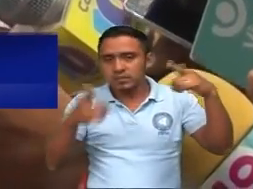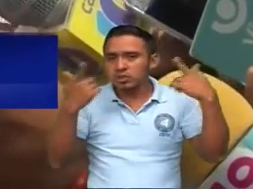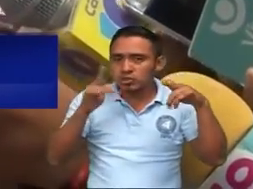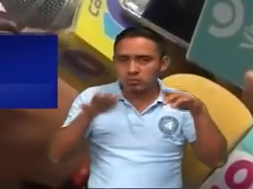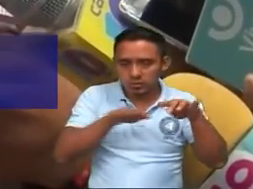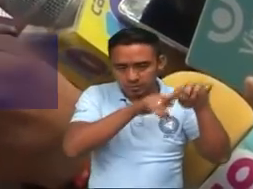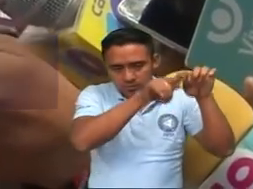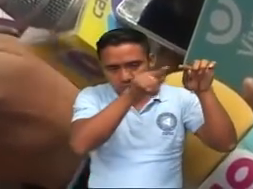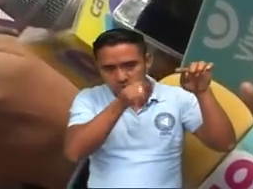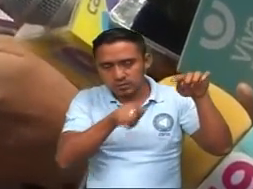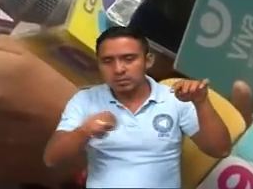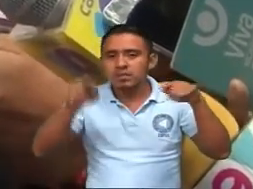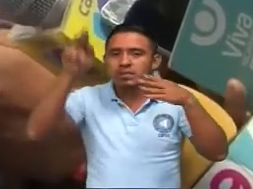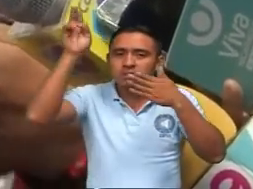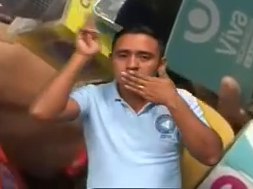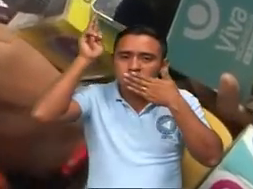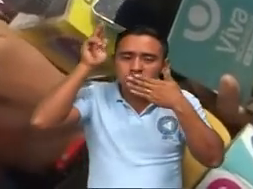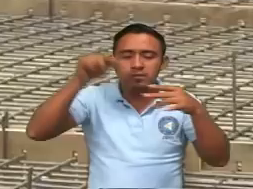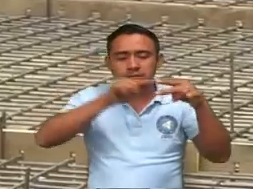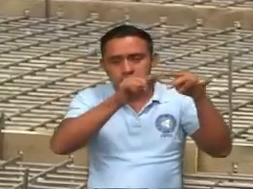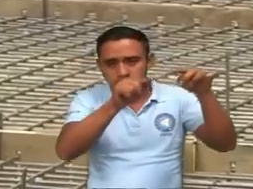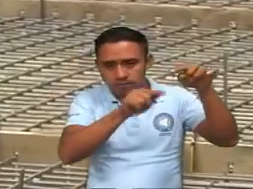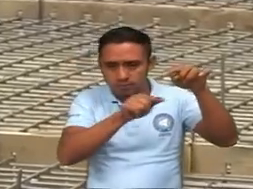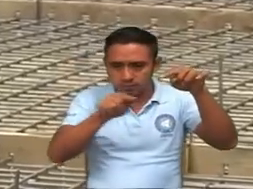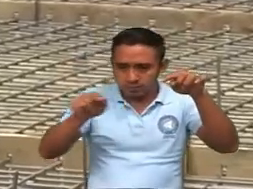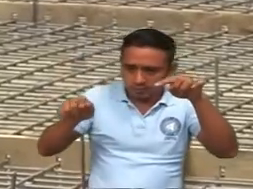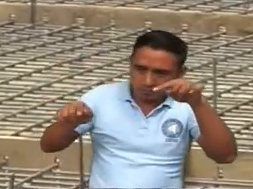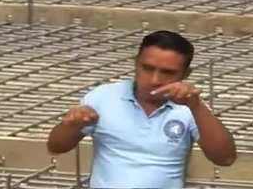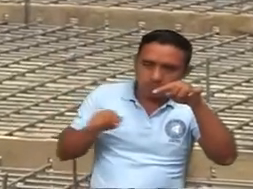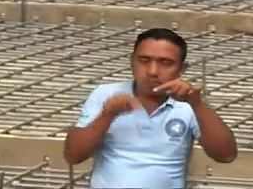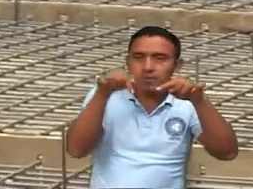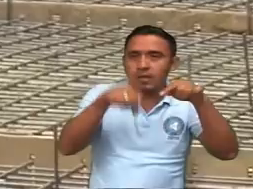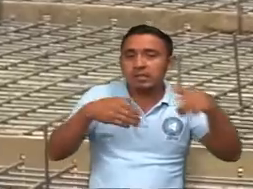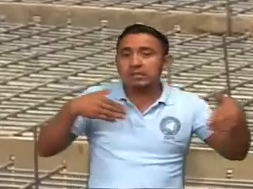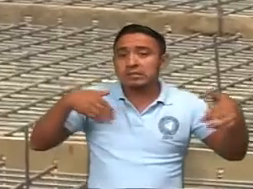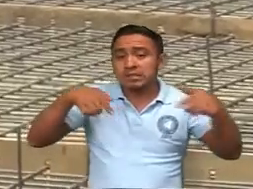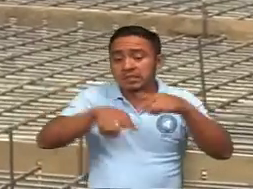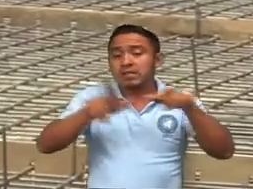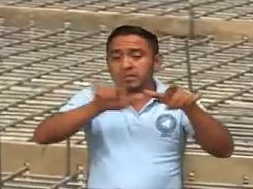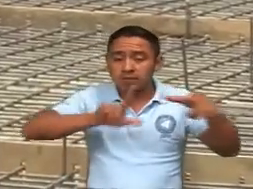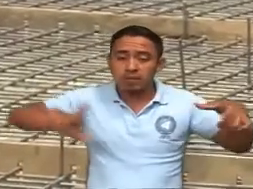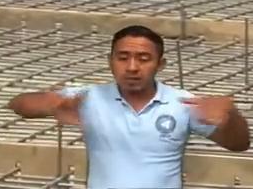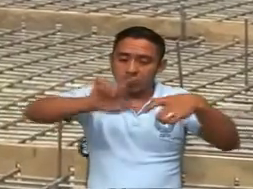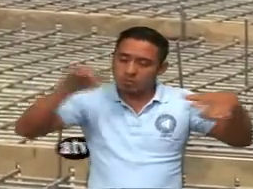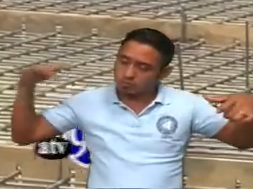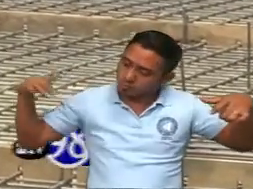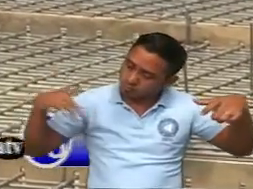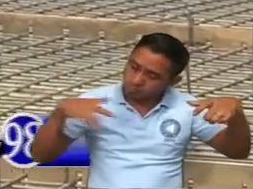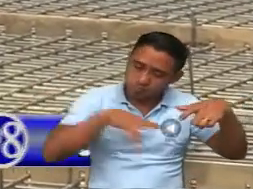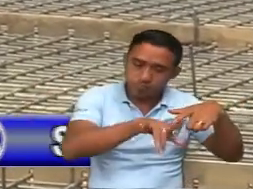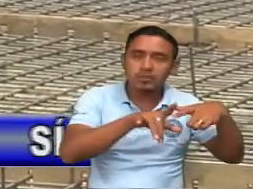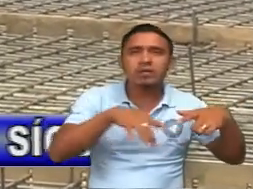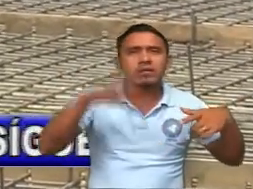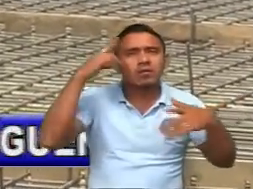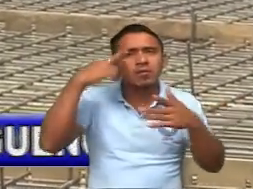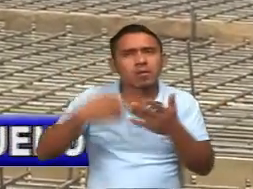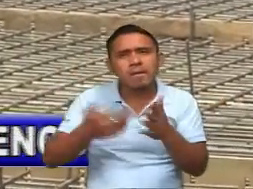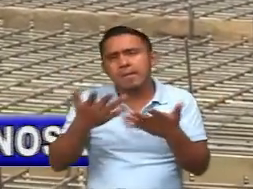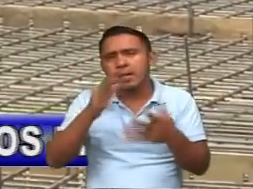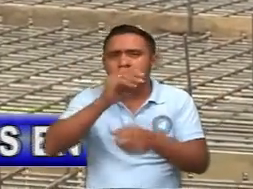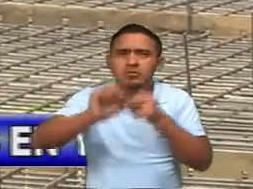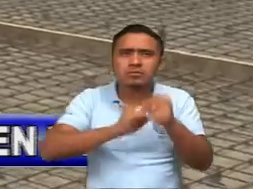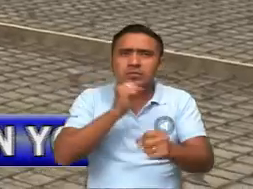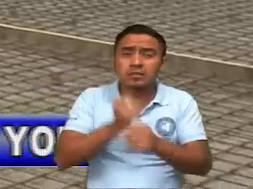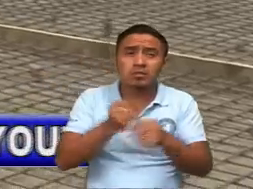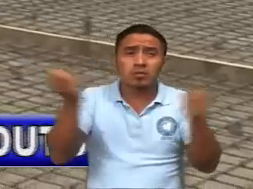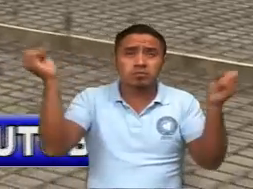Ticuantepe, Nindirí y termina precisamente en las costas del lago de Managua. Ustedes recordarán hace unos años una